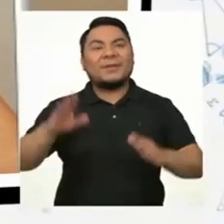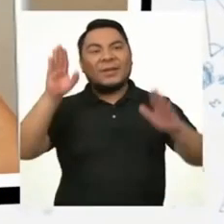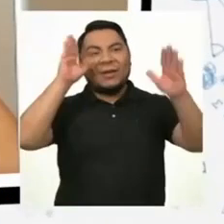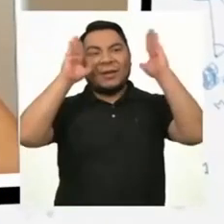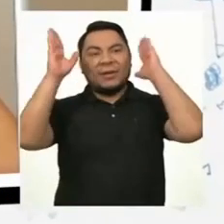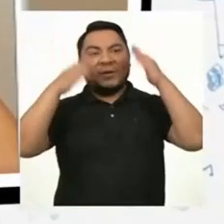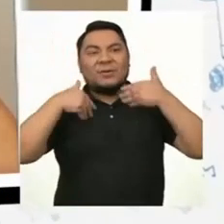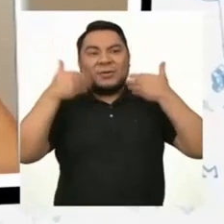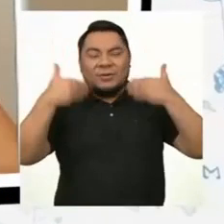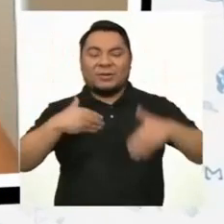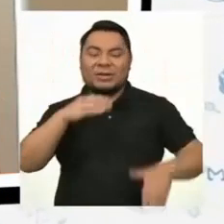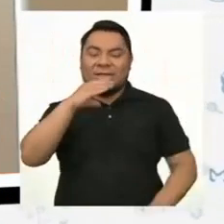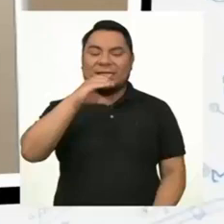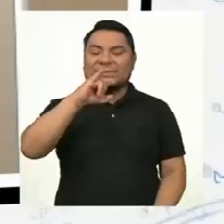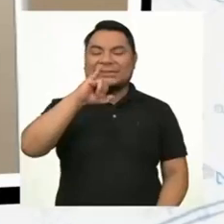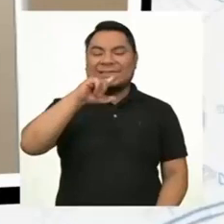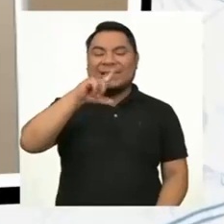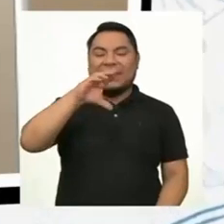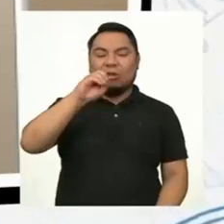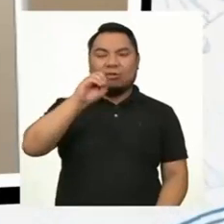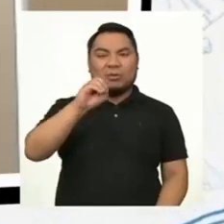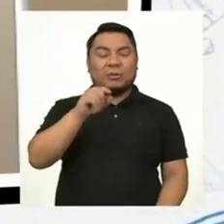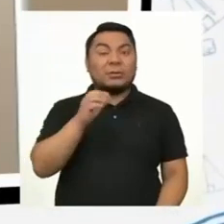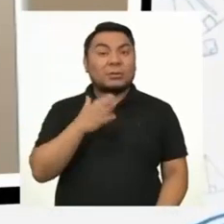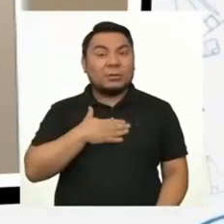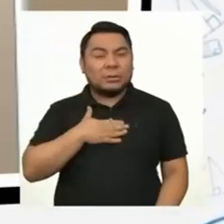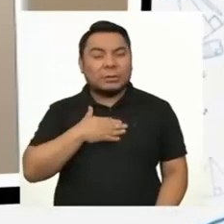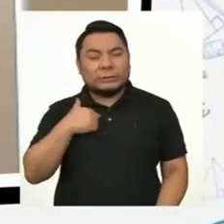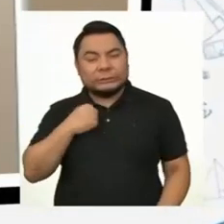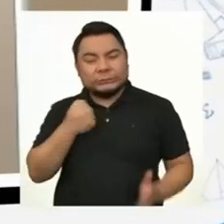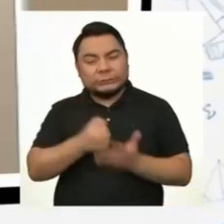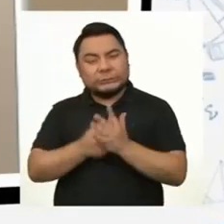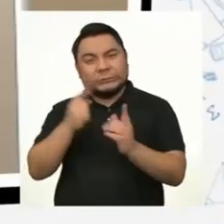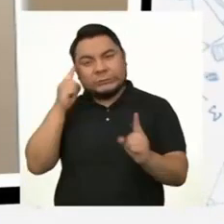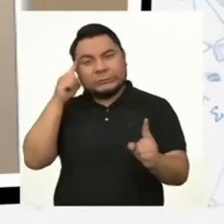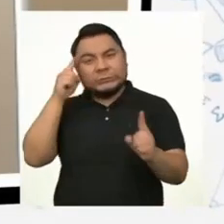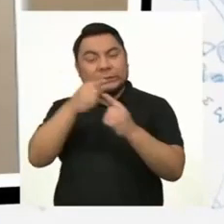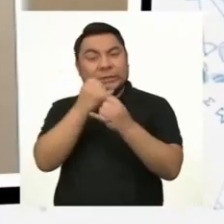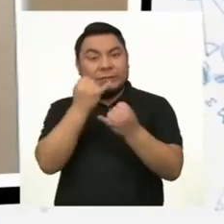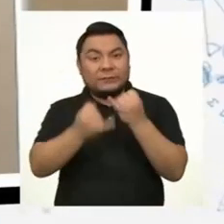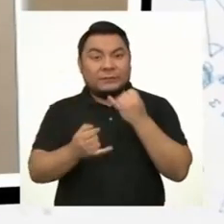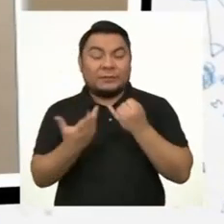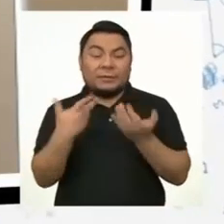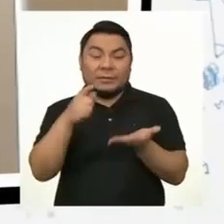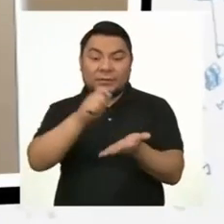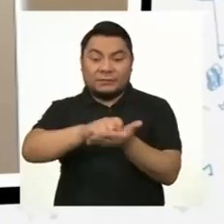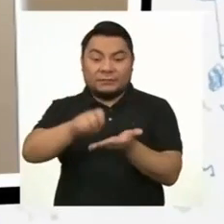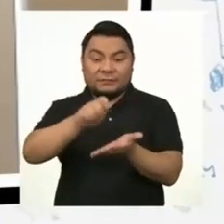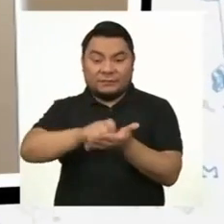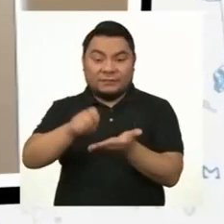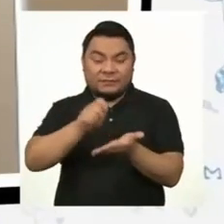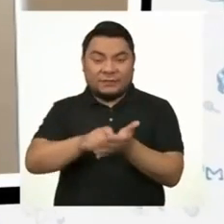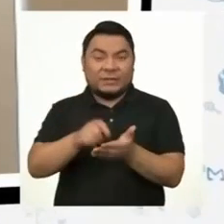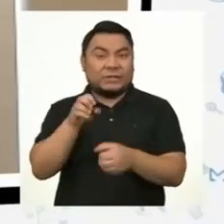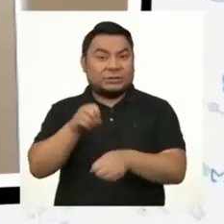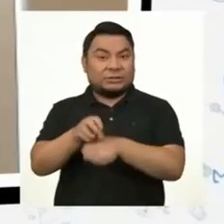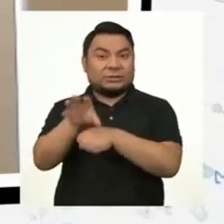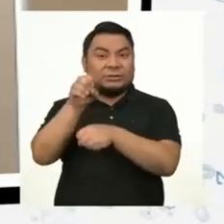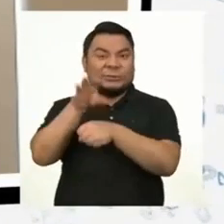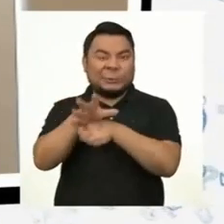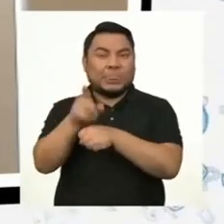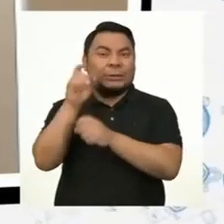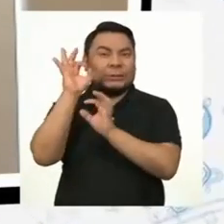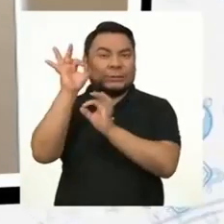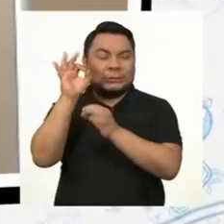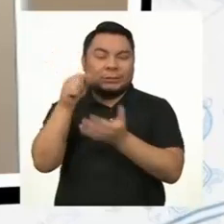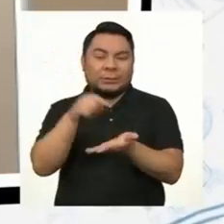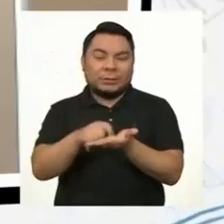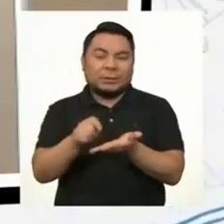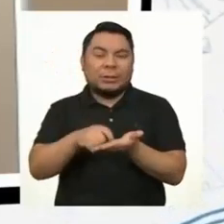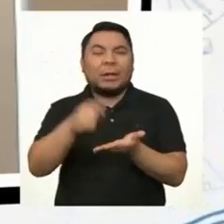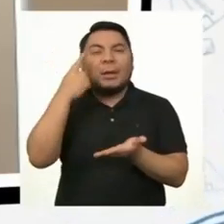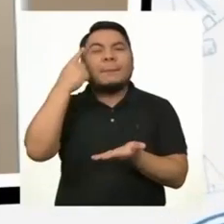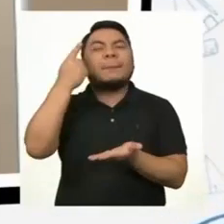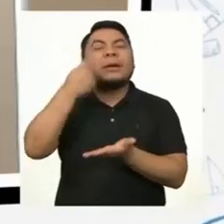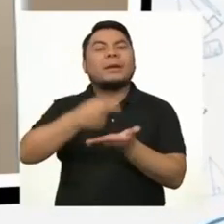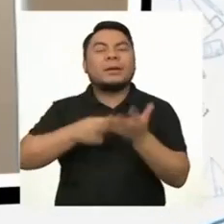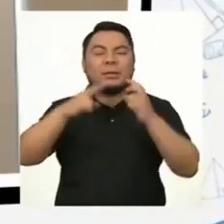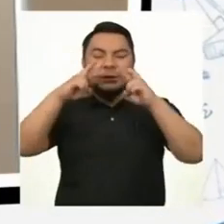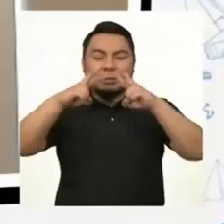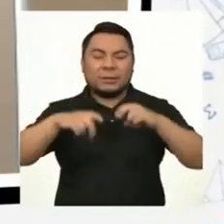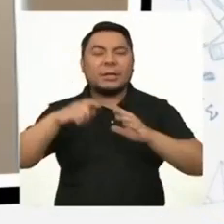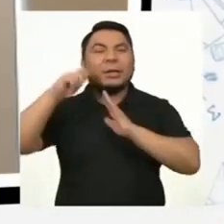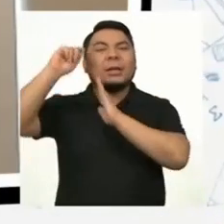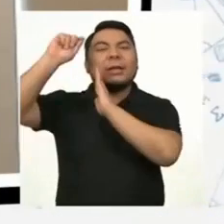Hola, yo soy Cielo. Si nuestro reto final es escribir un texto instructivo, ¿para qué hemos estado